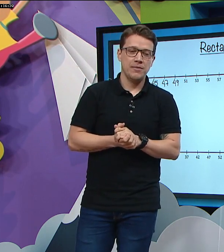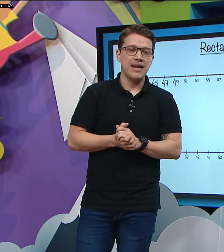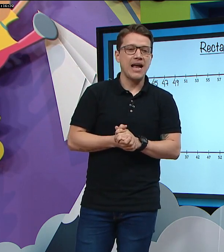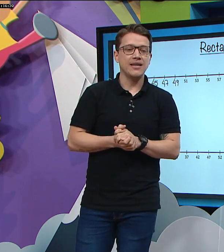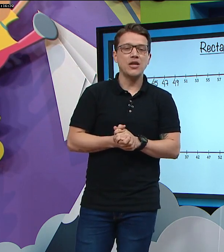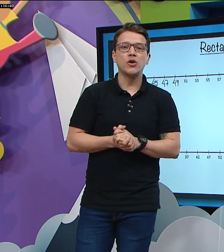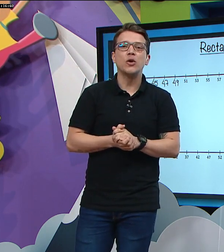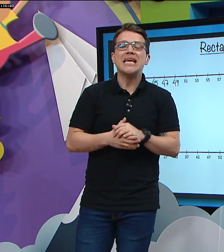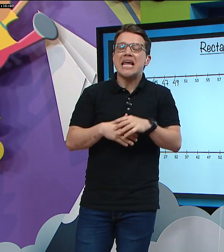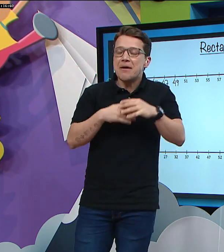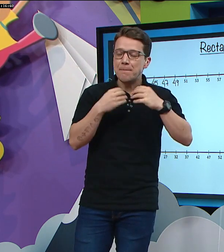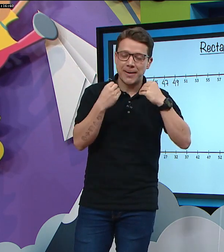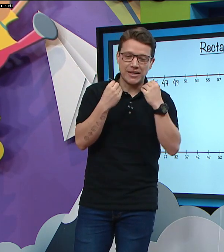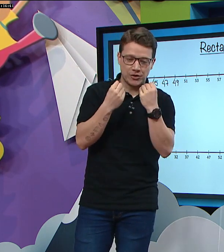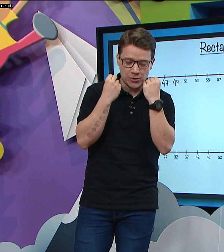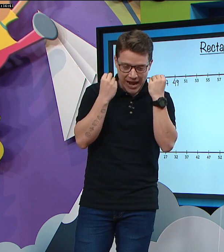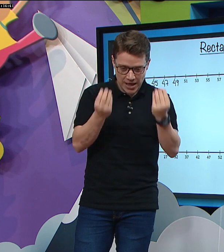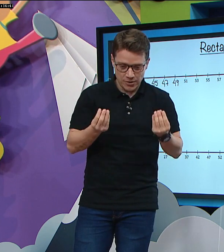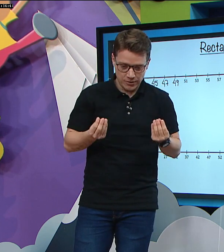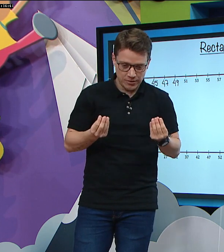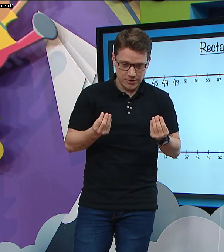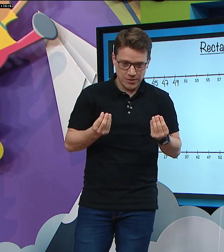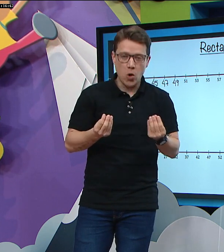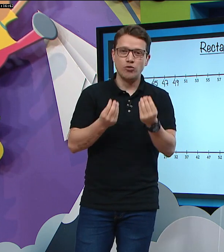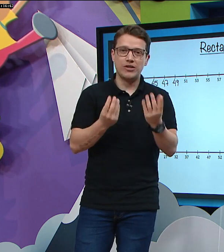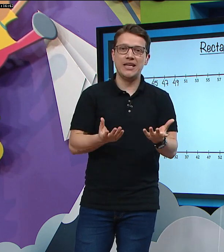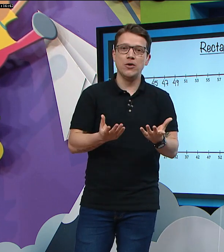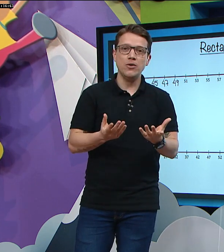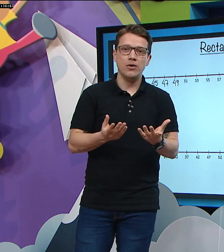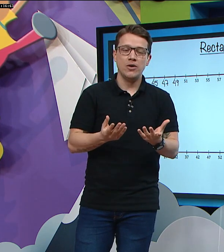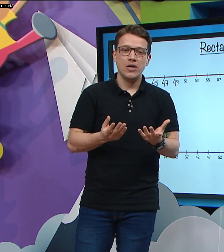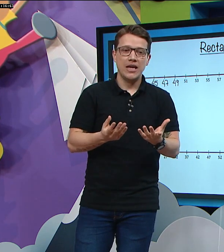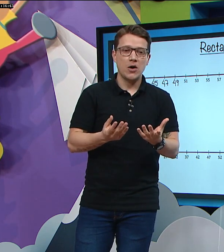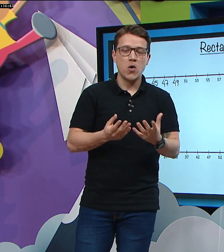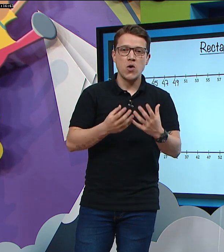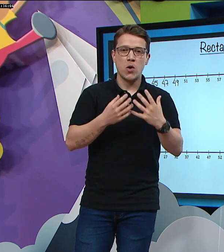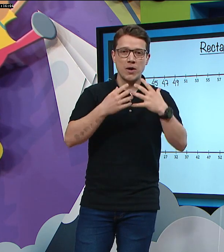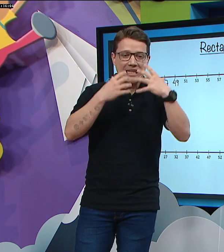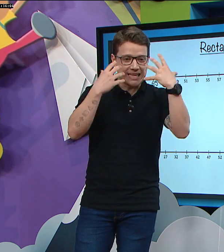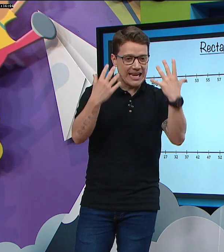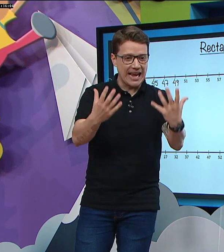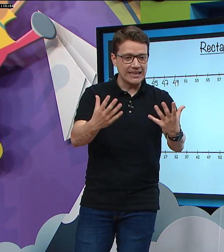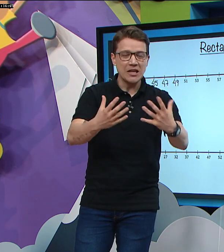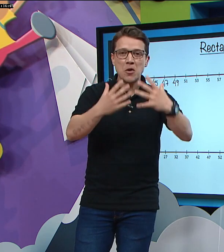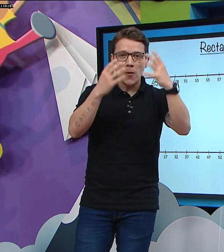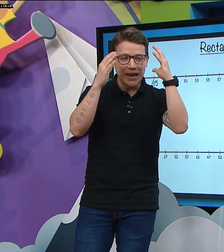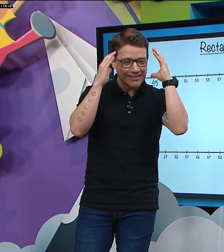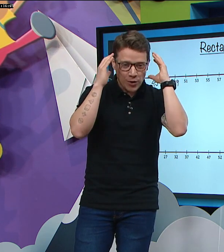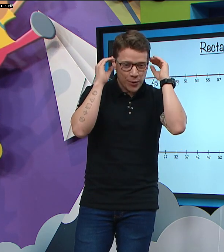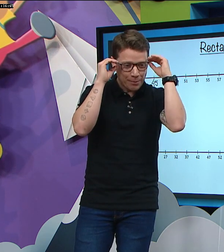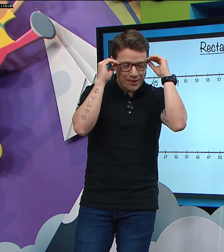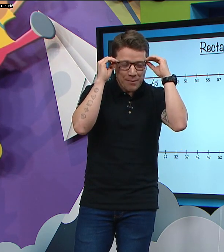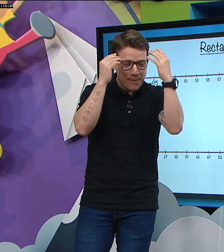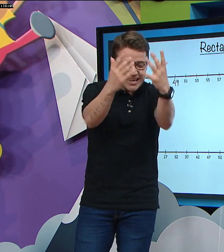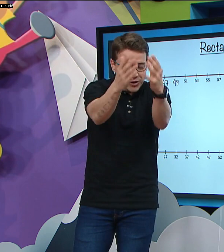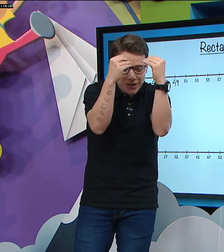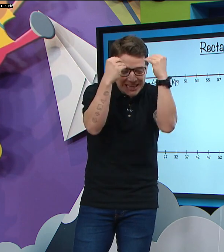años. Mira, Angeli, yo estoy impresionado contigo y con lo inteligente